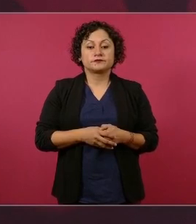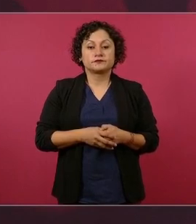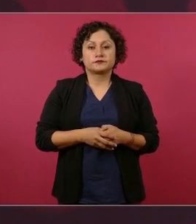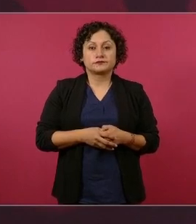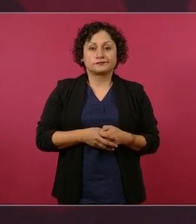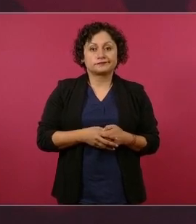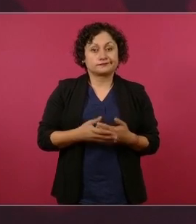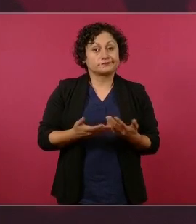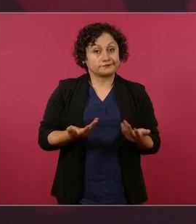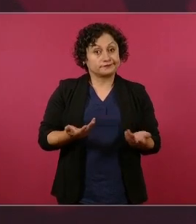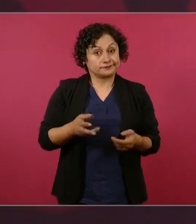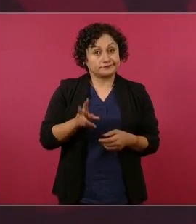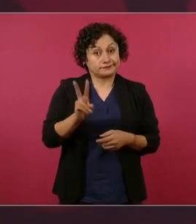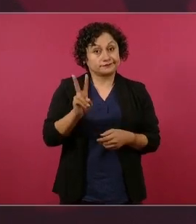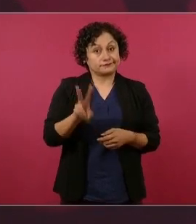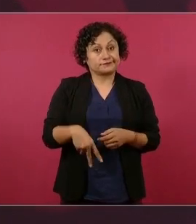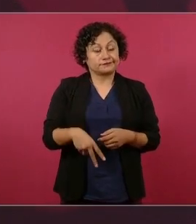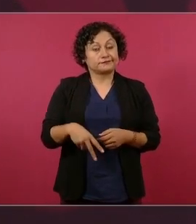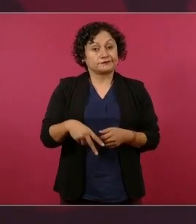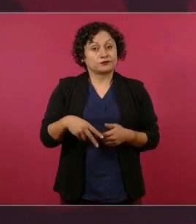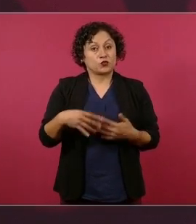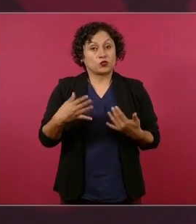es fuerte,